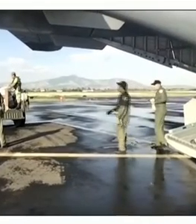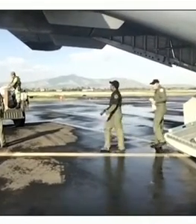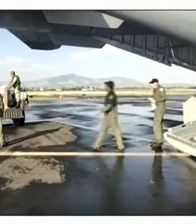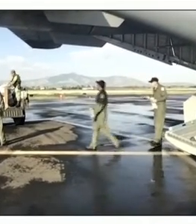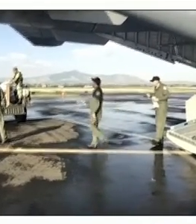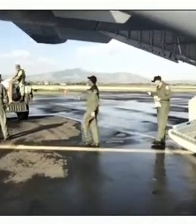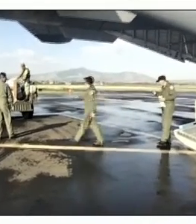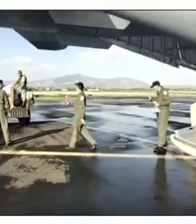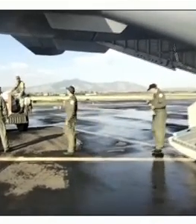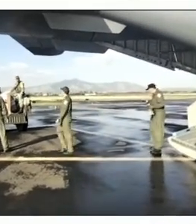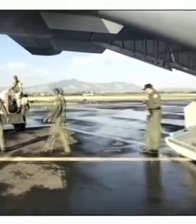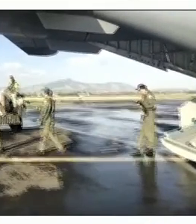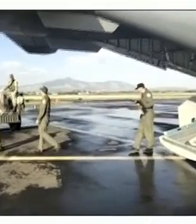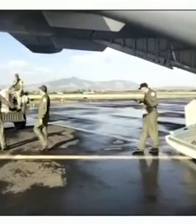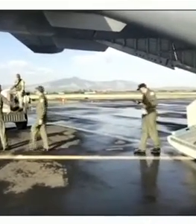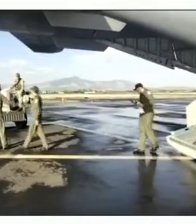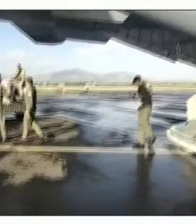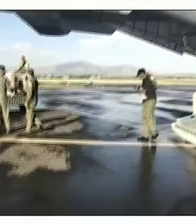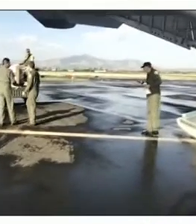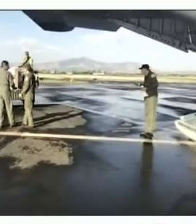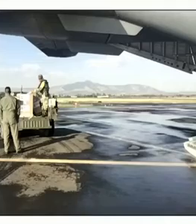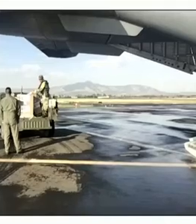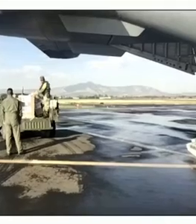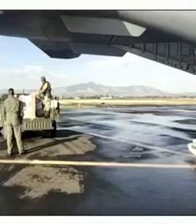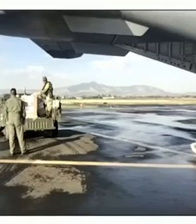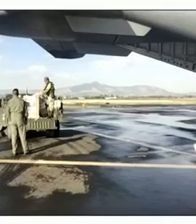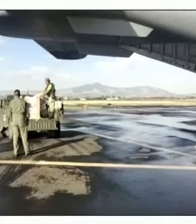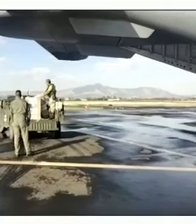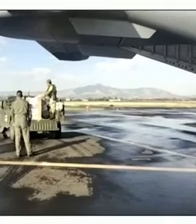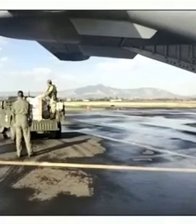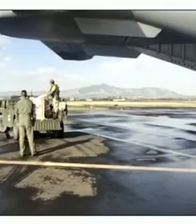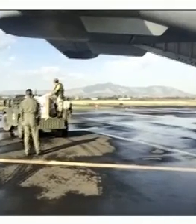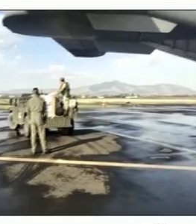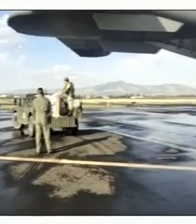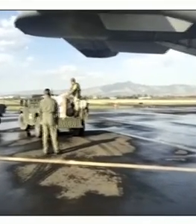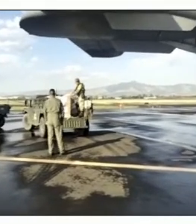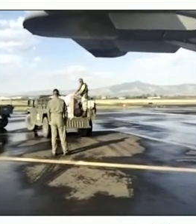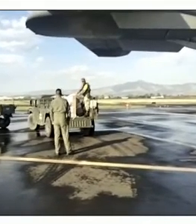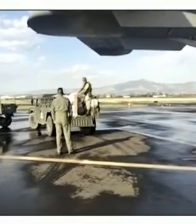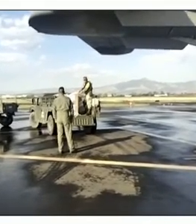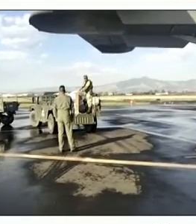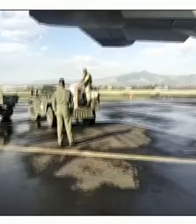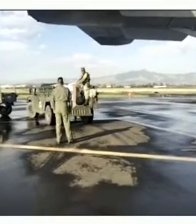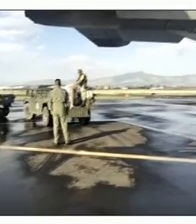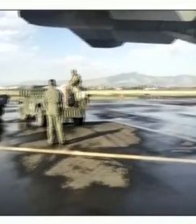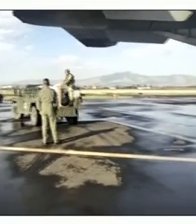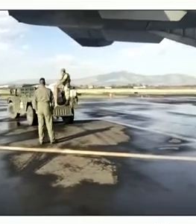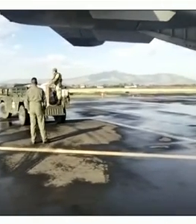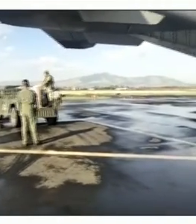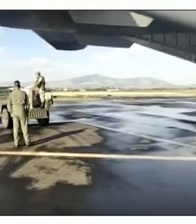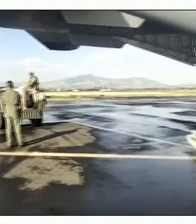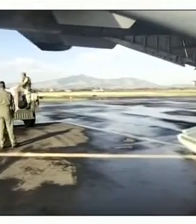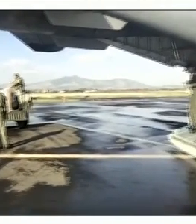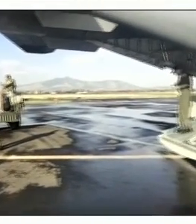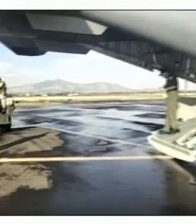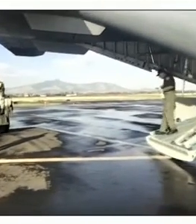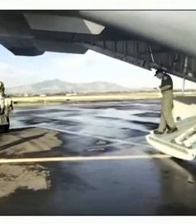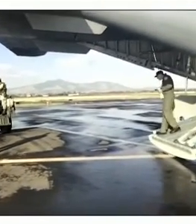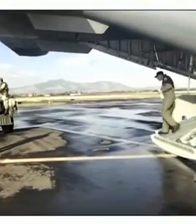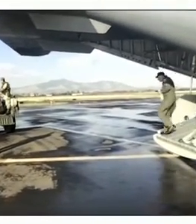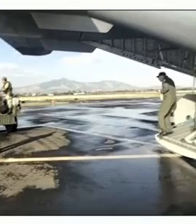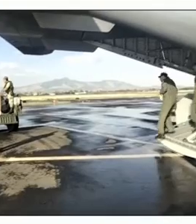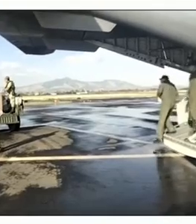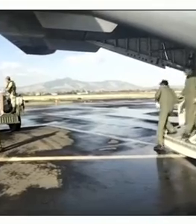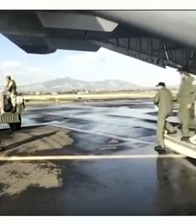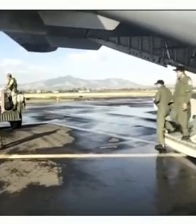empresas privadas de Nuevo León, del gobierno de la Ciudad de México, de tal forma que ahorita ya contamos con 19 bombas